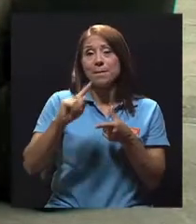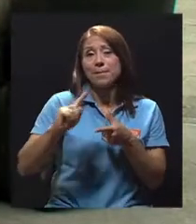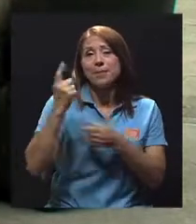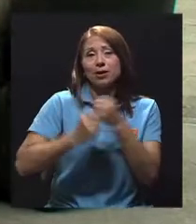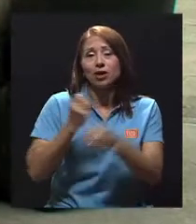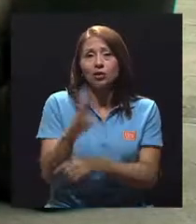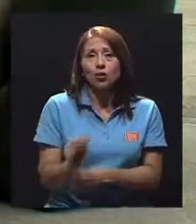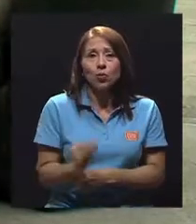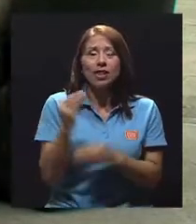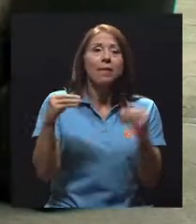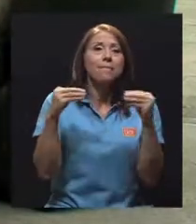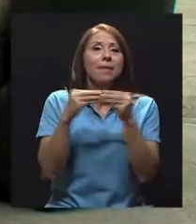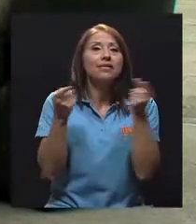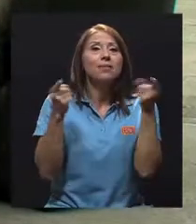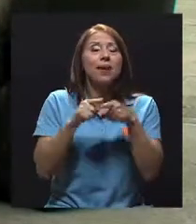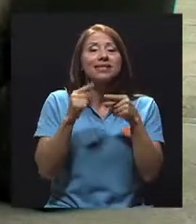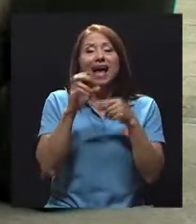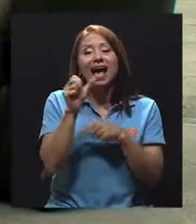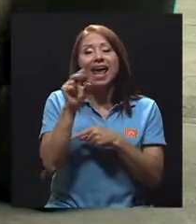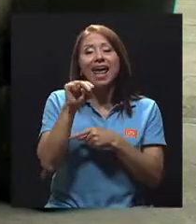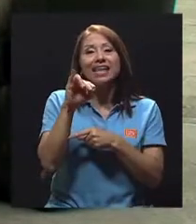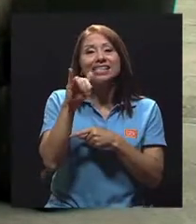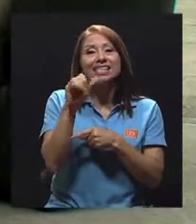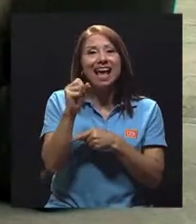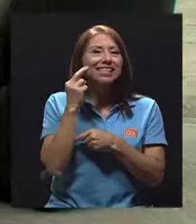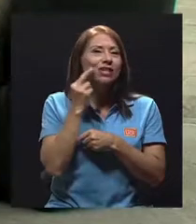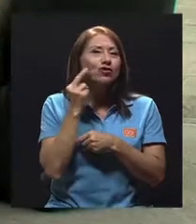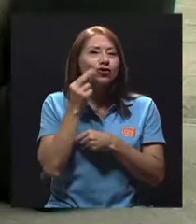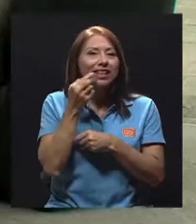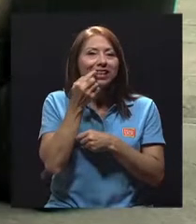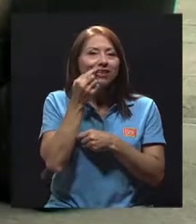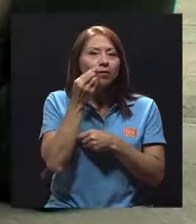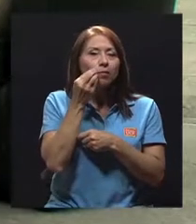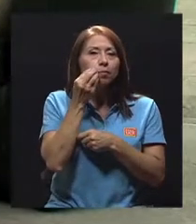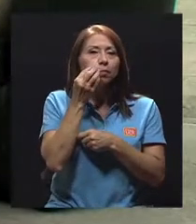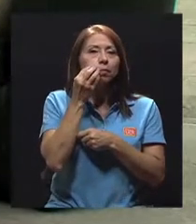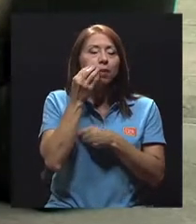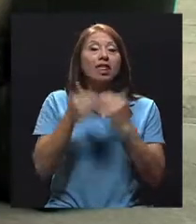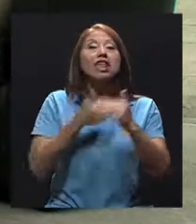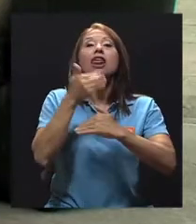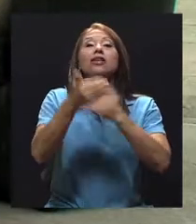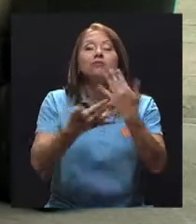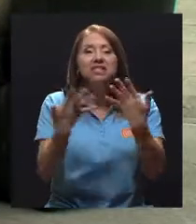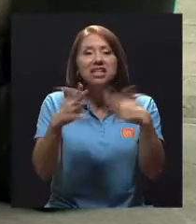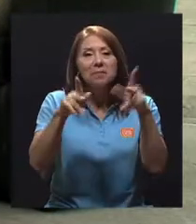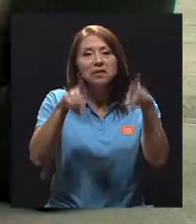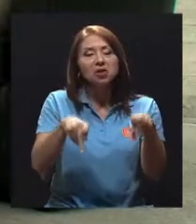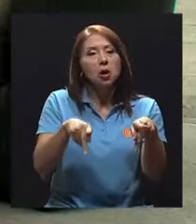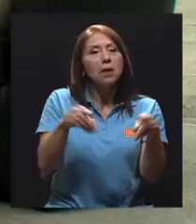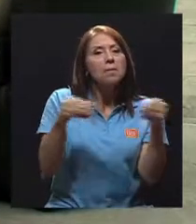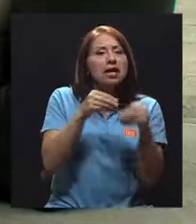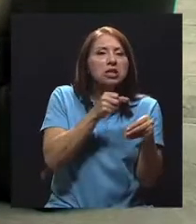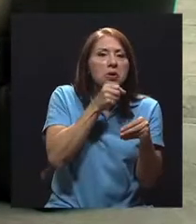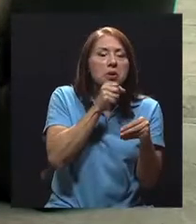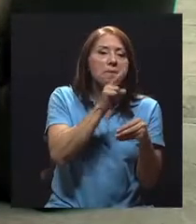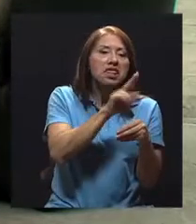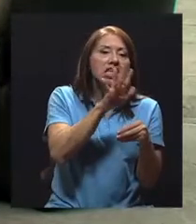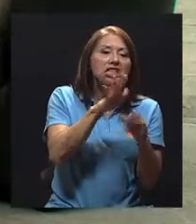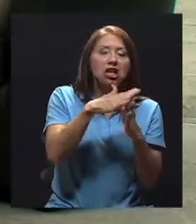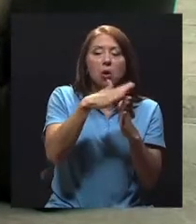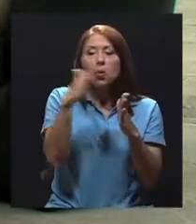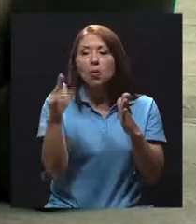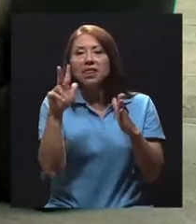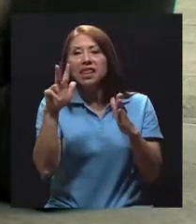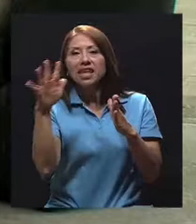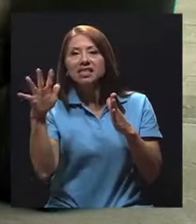es donde se da más la inflamación de las encías. Ya entra un periodo de conciencia entre los 25 y los 35 años, donde ya la